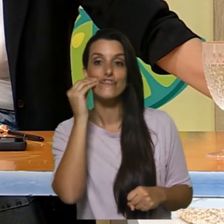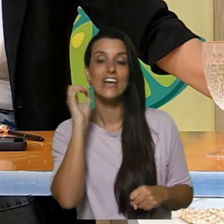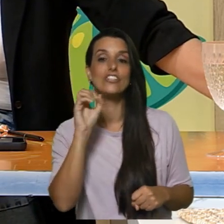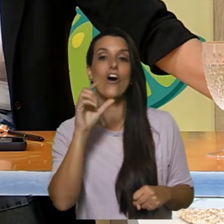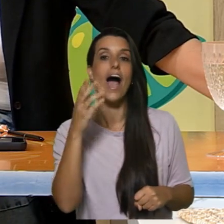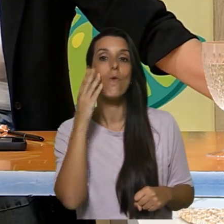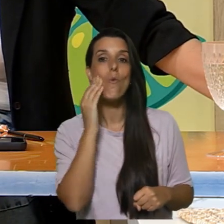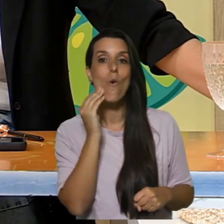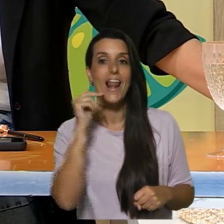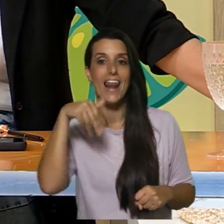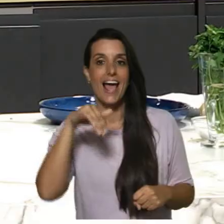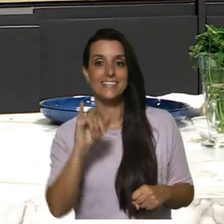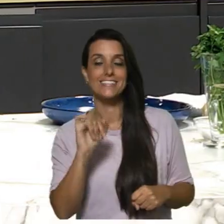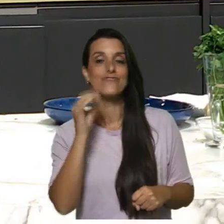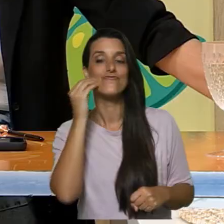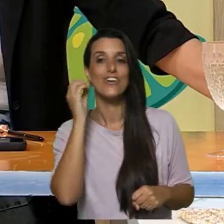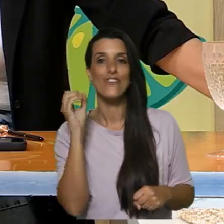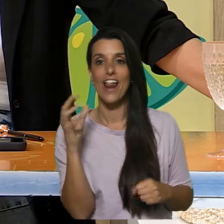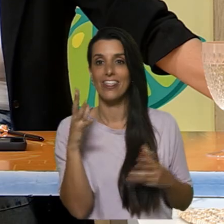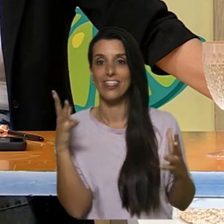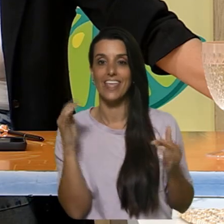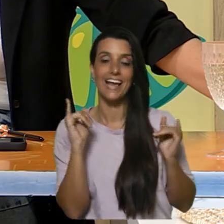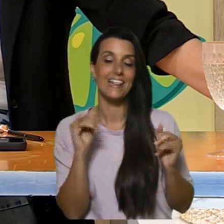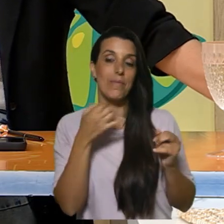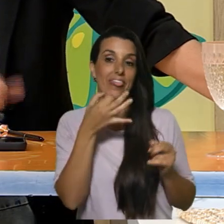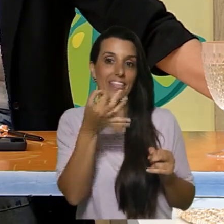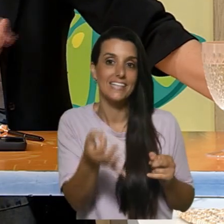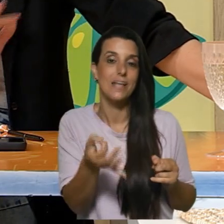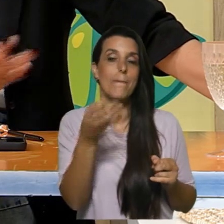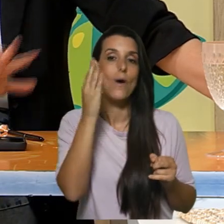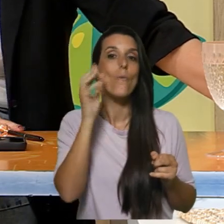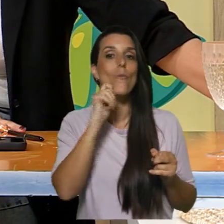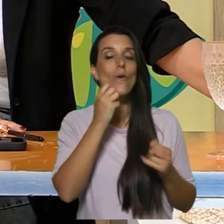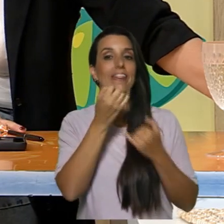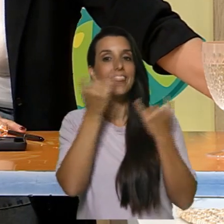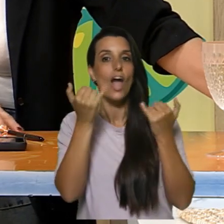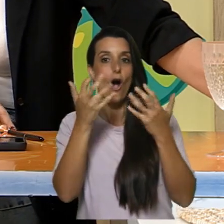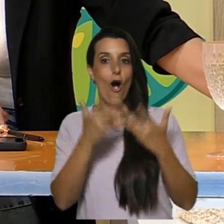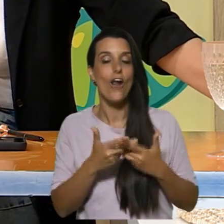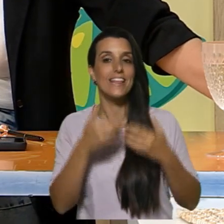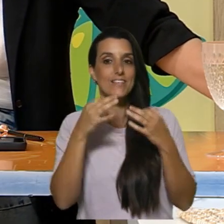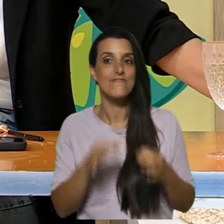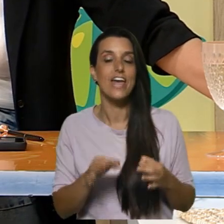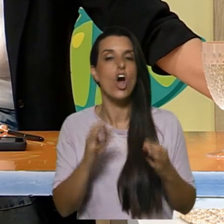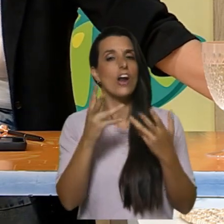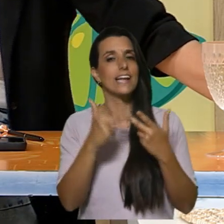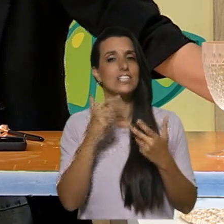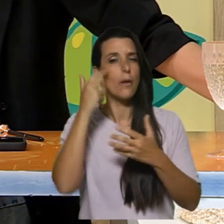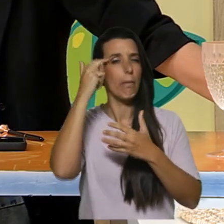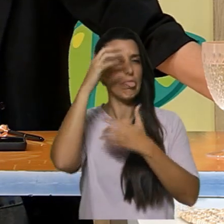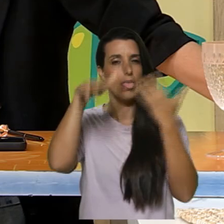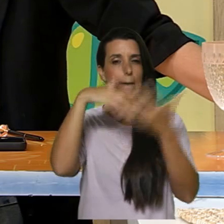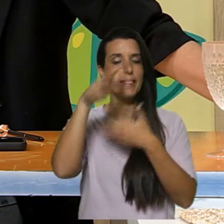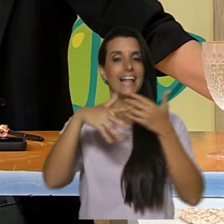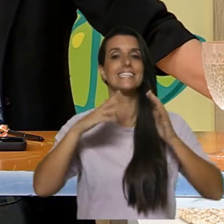Nancy, Exactamente. Le mandamos un beso grande a Lau Nancy. Y es lo que decía Paulita. Buen día. El orden, gran tema. Se me complica la organización mental si tengo la